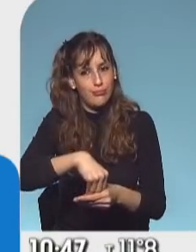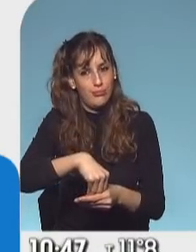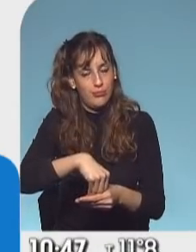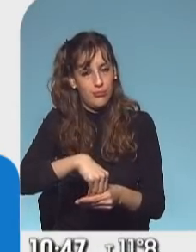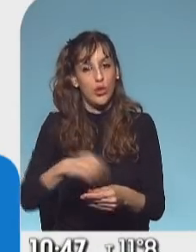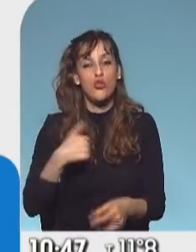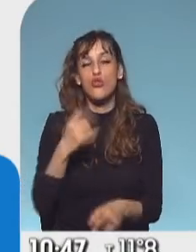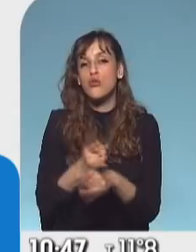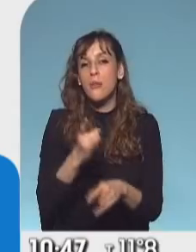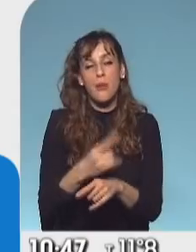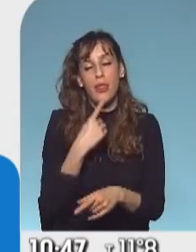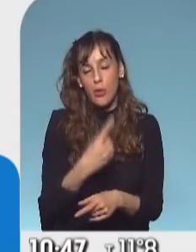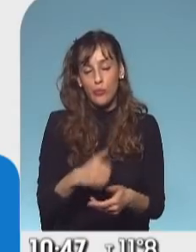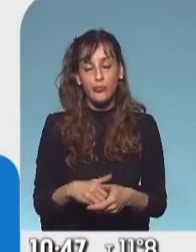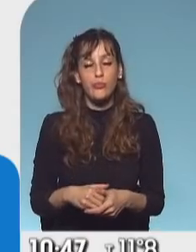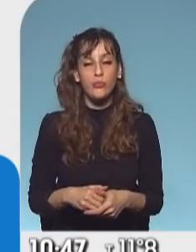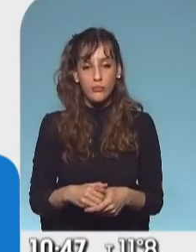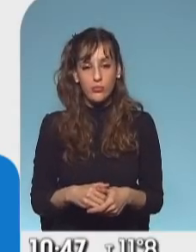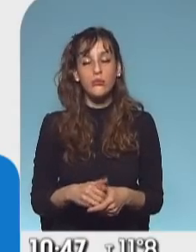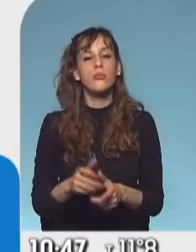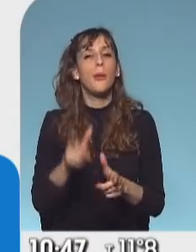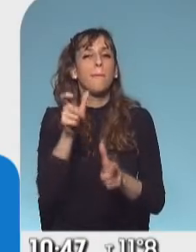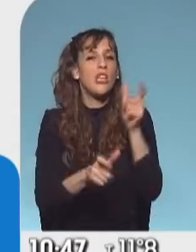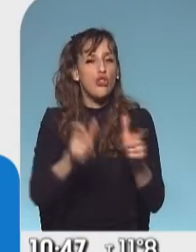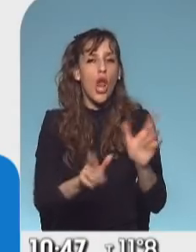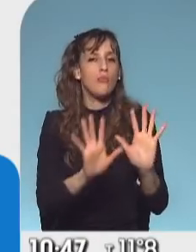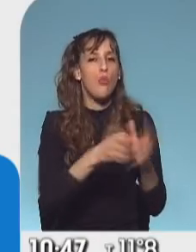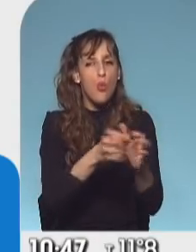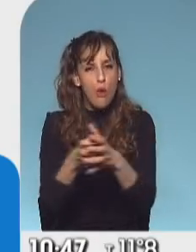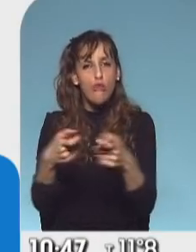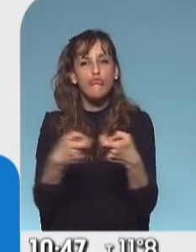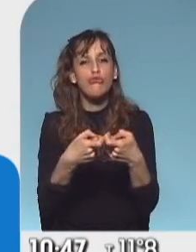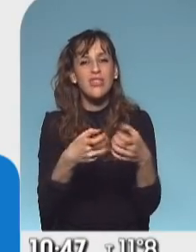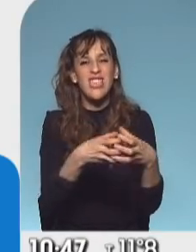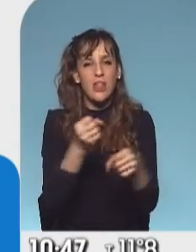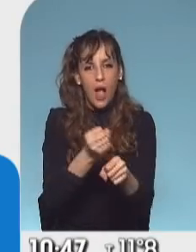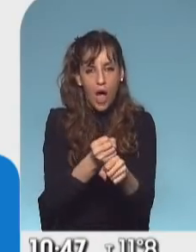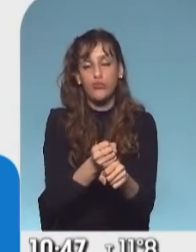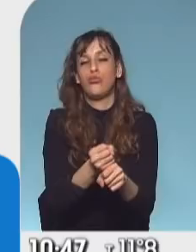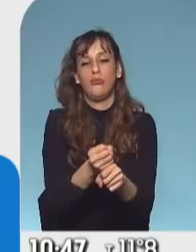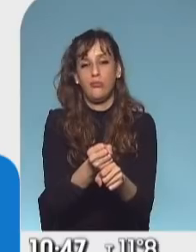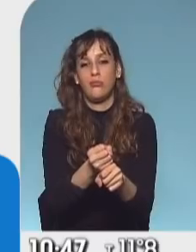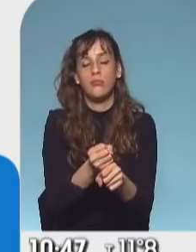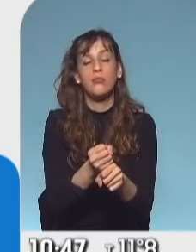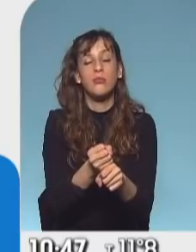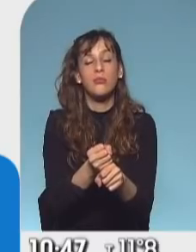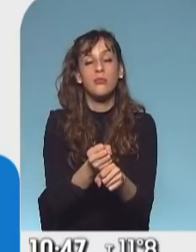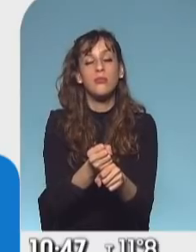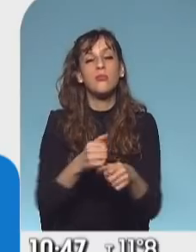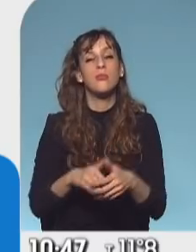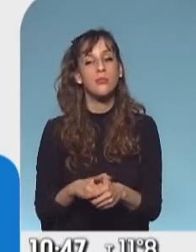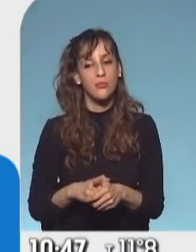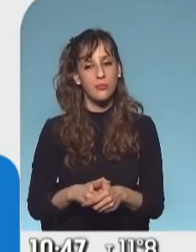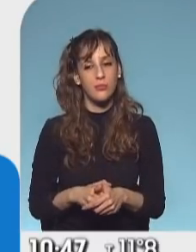le digo a Hugo Yasky, y le digo a todos los sindicalistas, que me encantaría que así como pudimos lograr la unidad